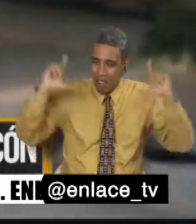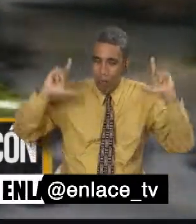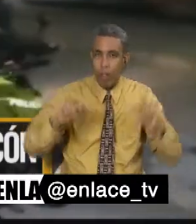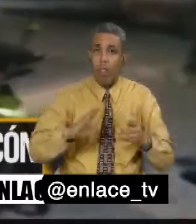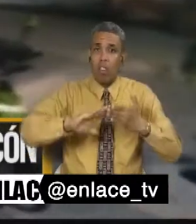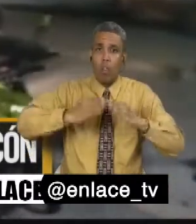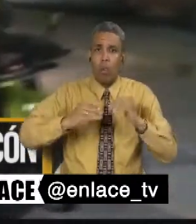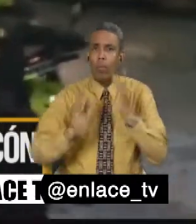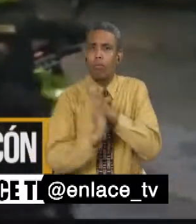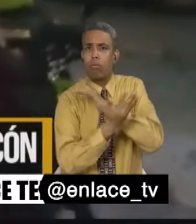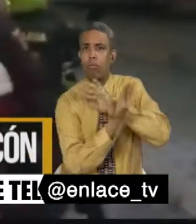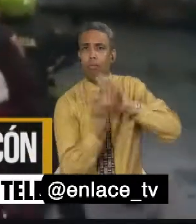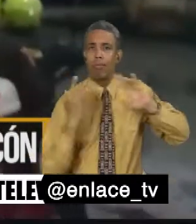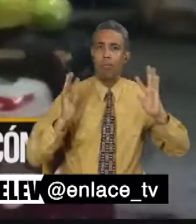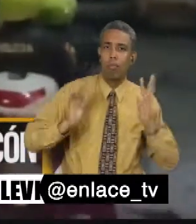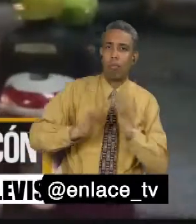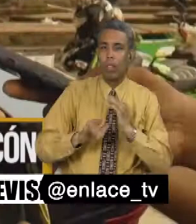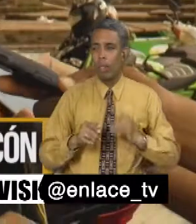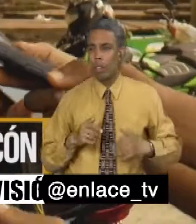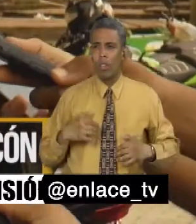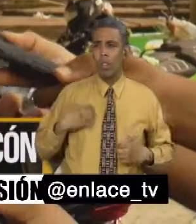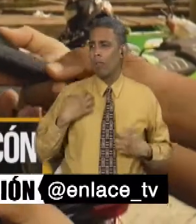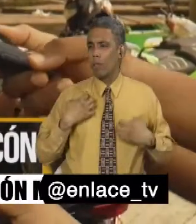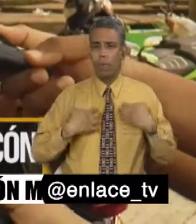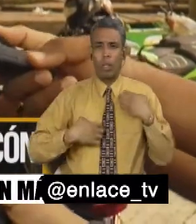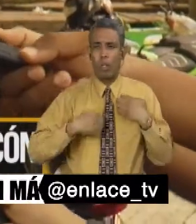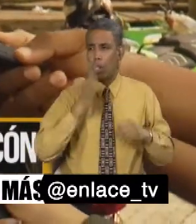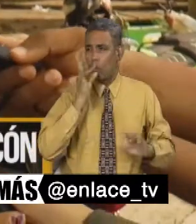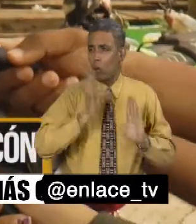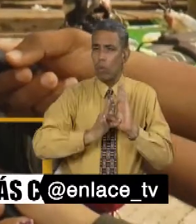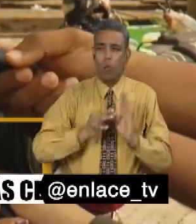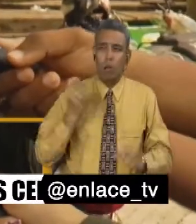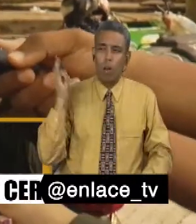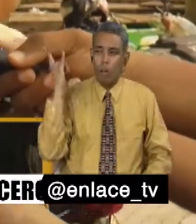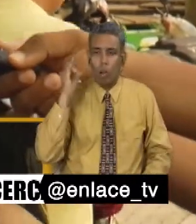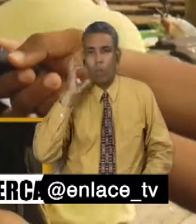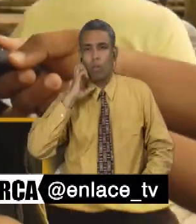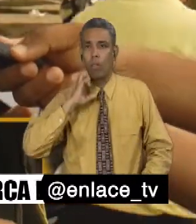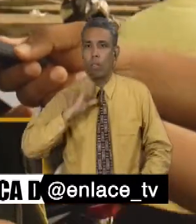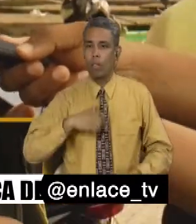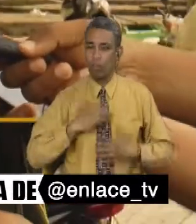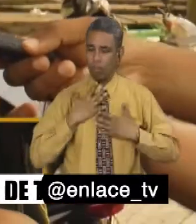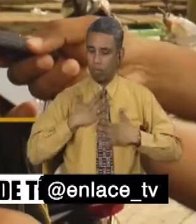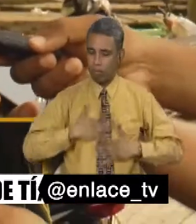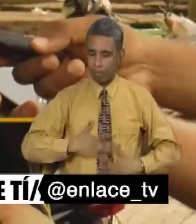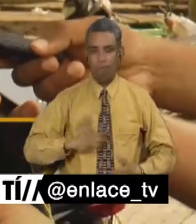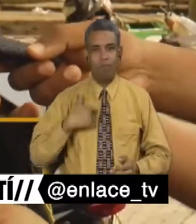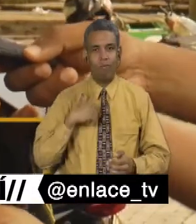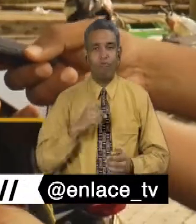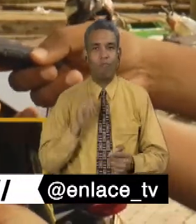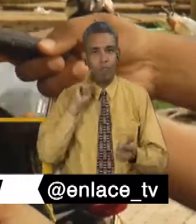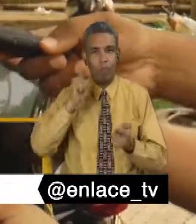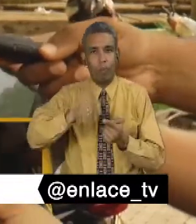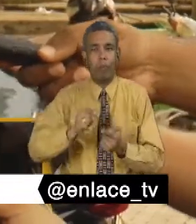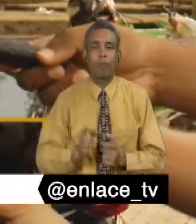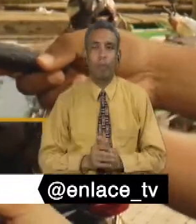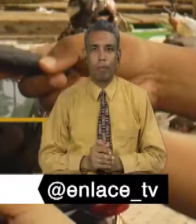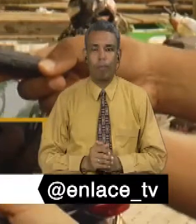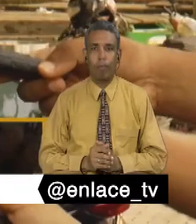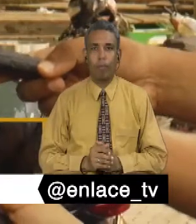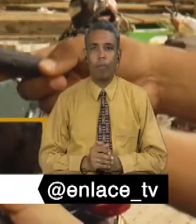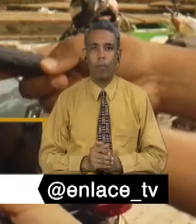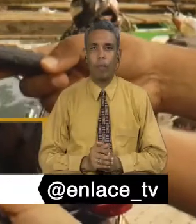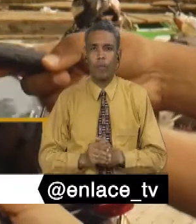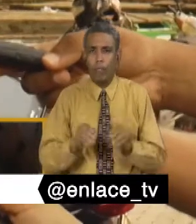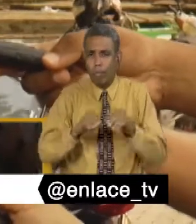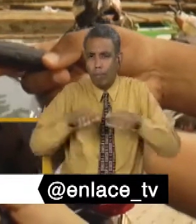tranquilidad a las personas que llegan a este sector. Bueno, venimos en desarrollo de diferentes planes en el tema de política pública, habitabilidad de calle. Se viene trabajando